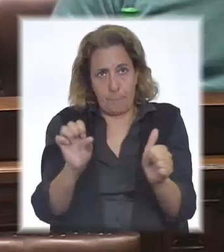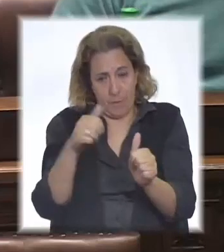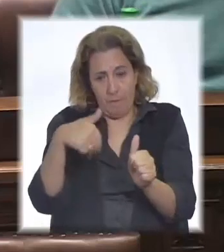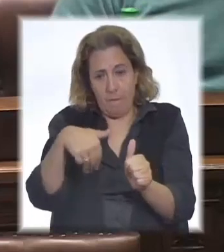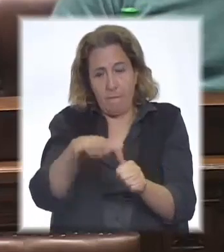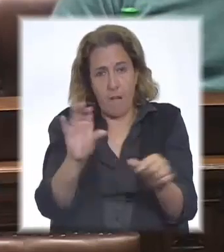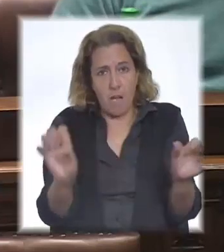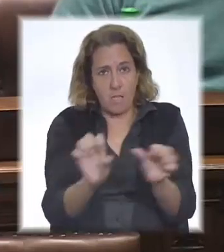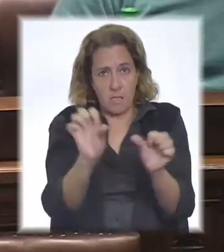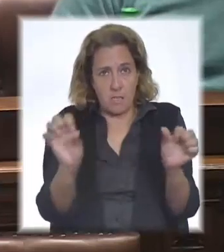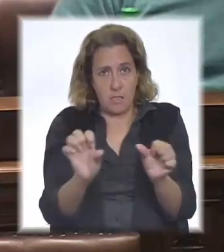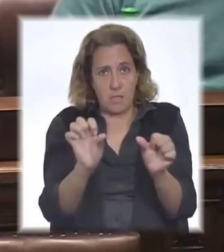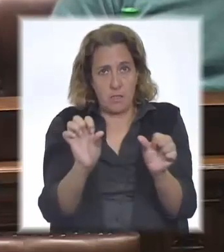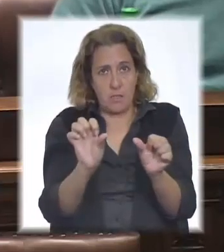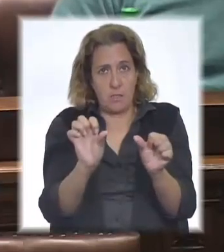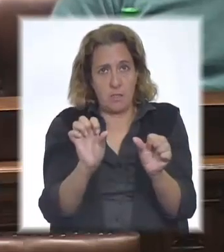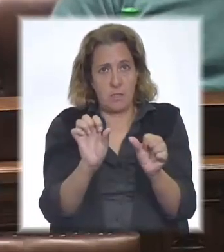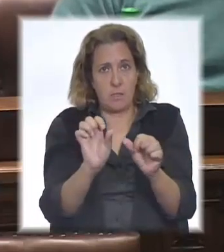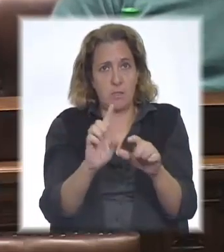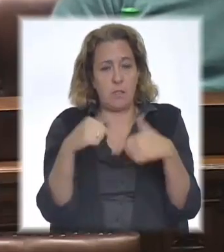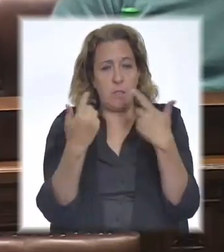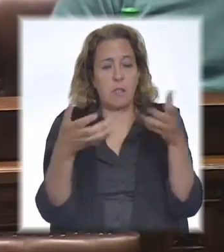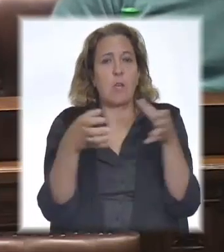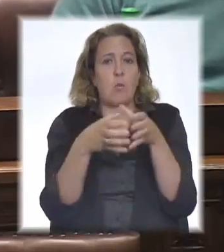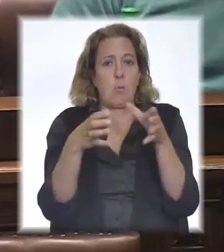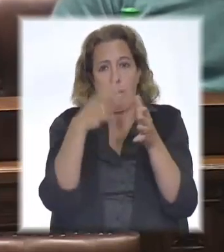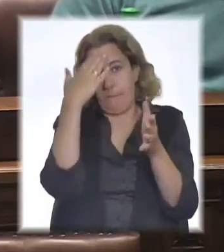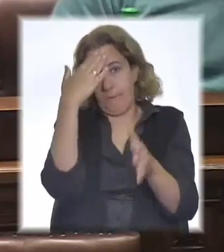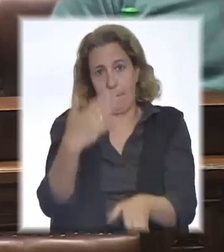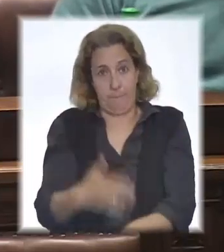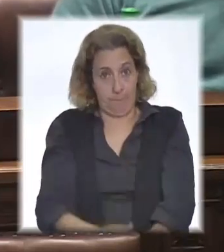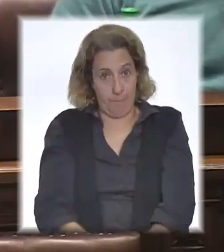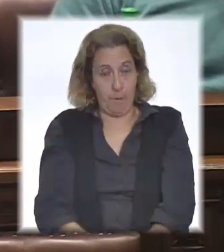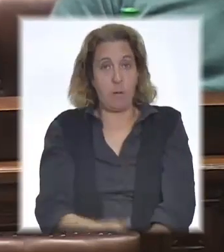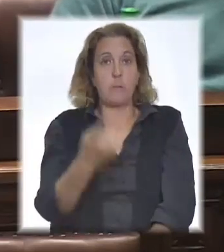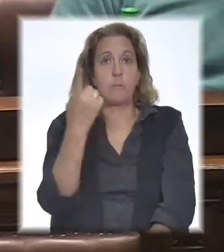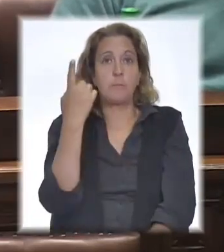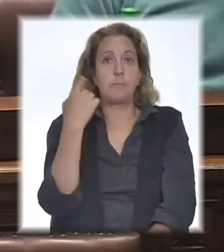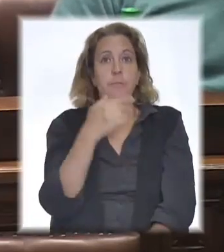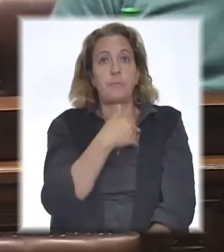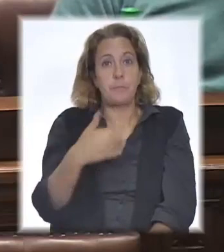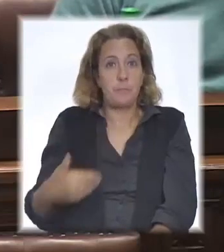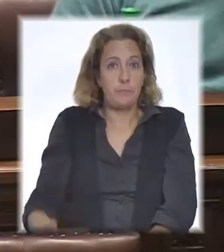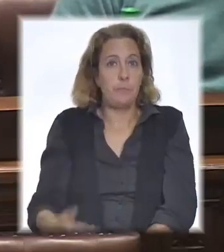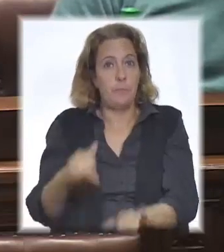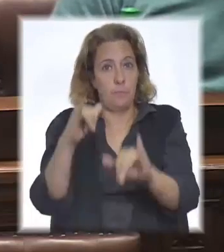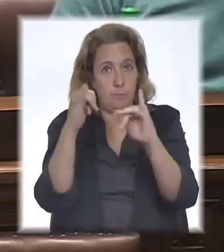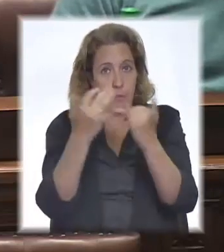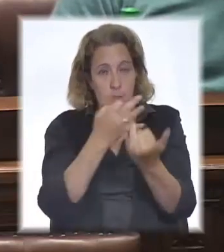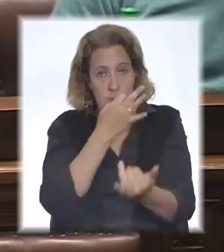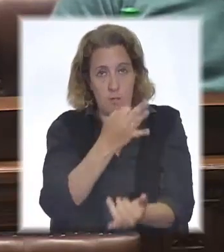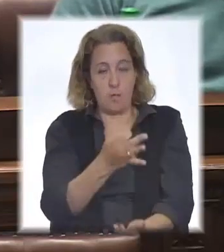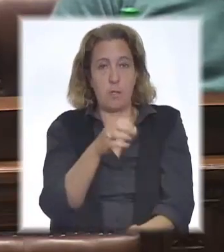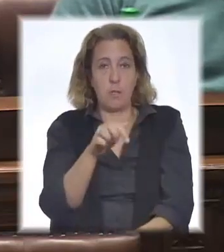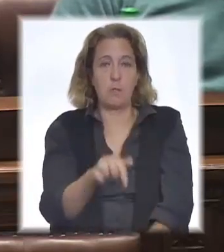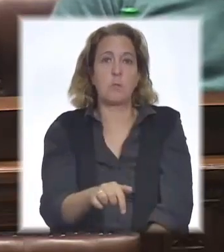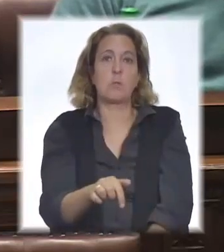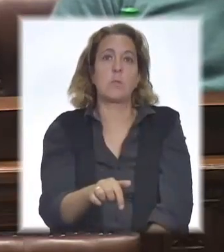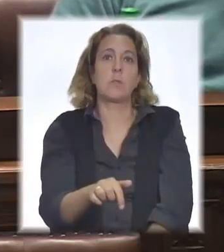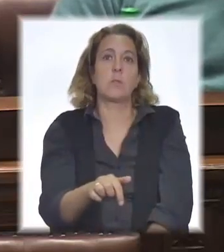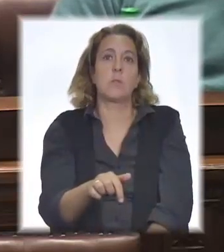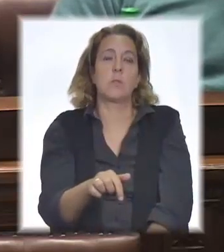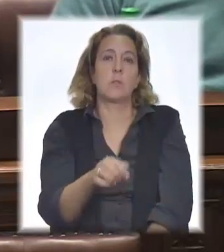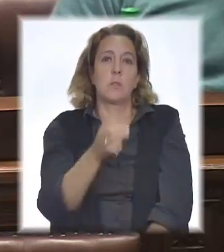lo van a hacer además de desde nuestra bancada así que presidente dicho esto y